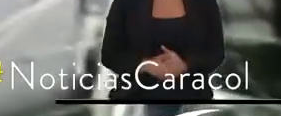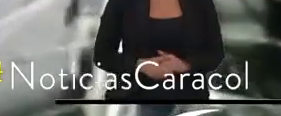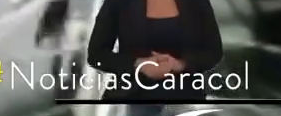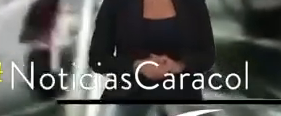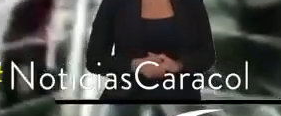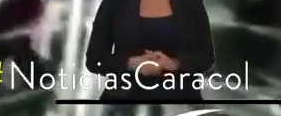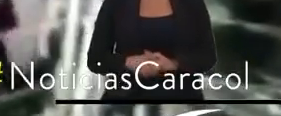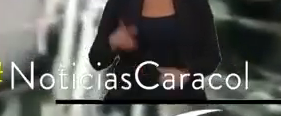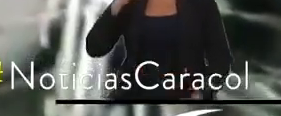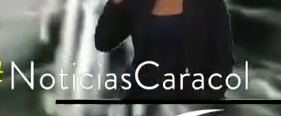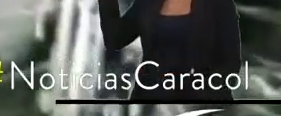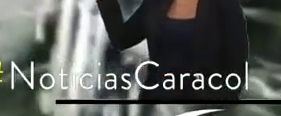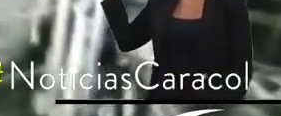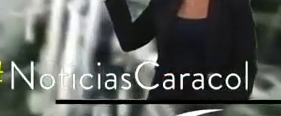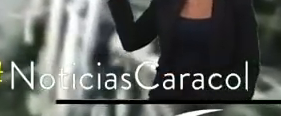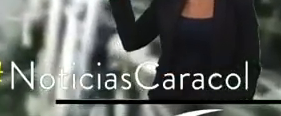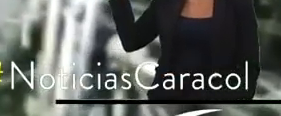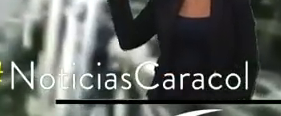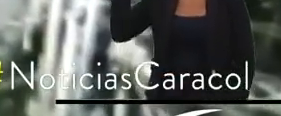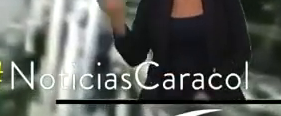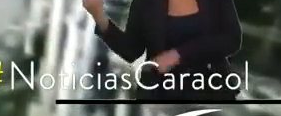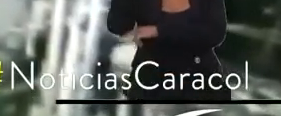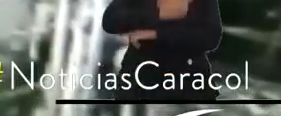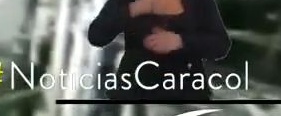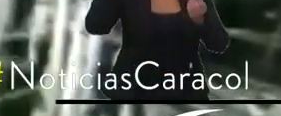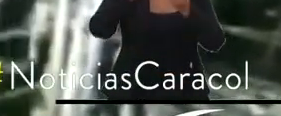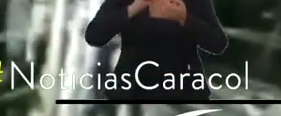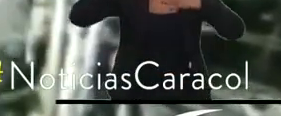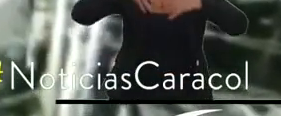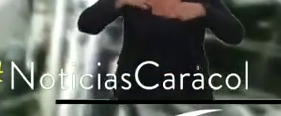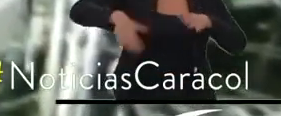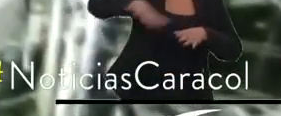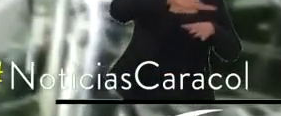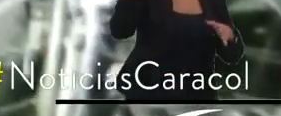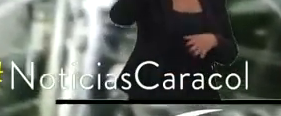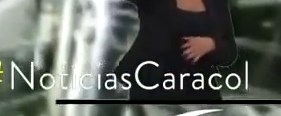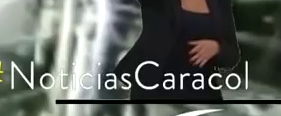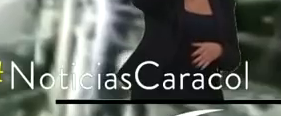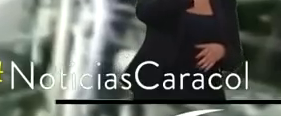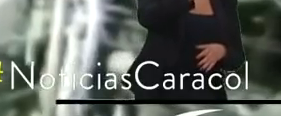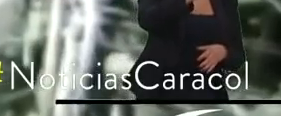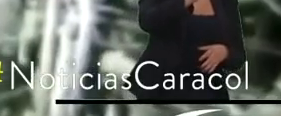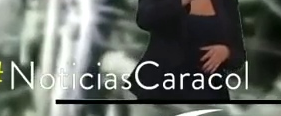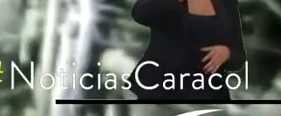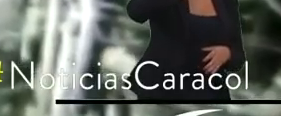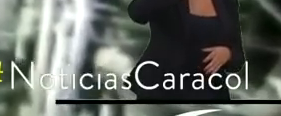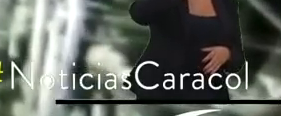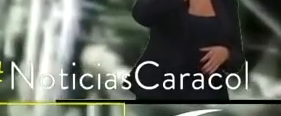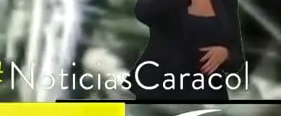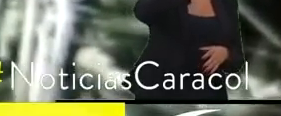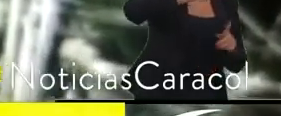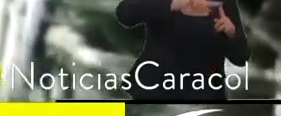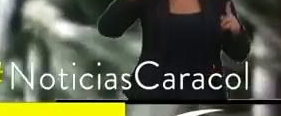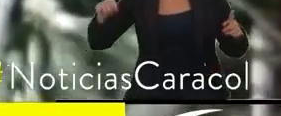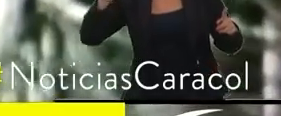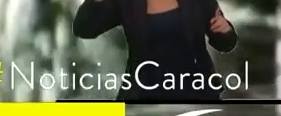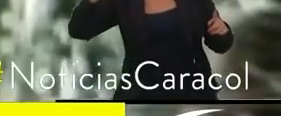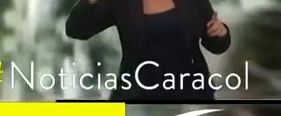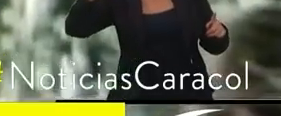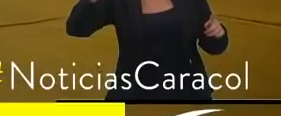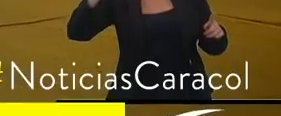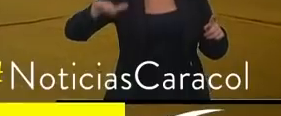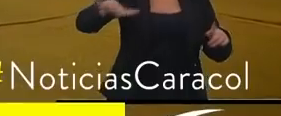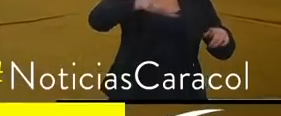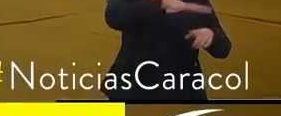en esta nueva jornada de manifestaciones entre el barrio maricuela y yo massa en la localidad de usme se registraron